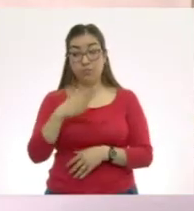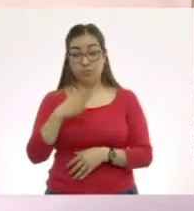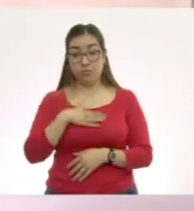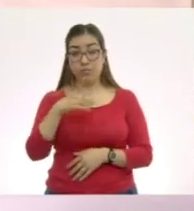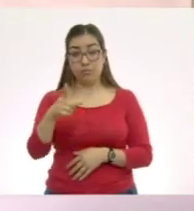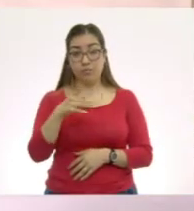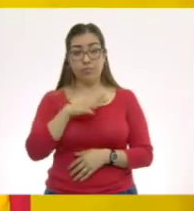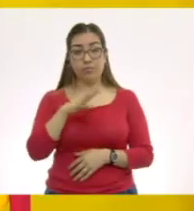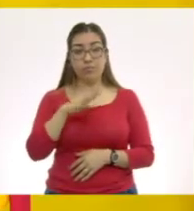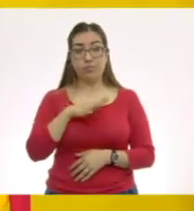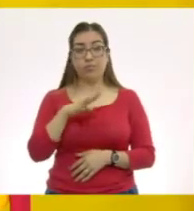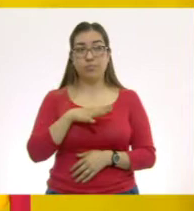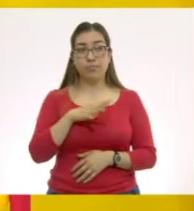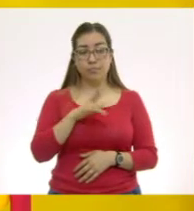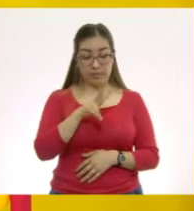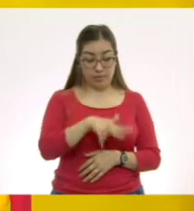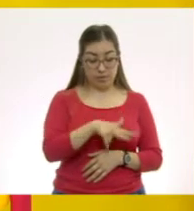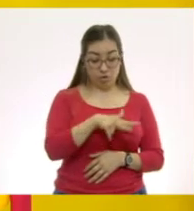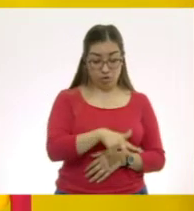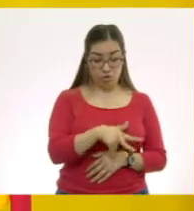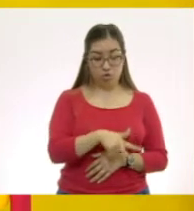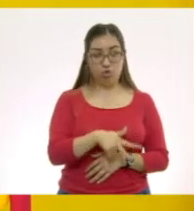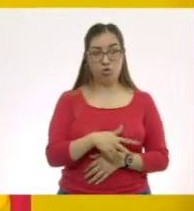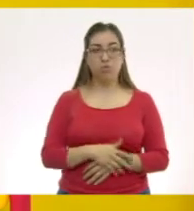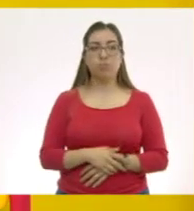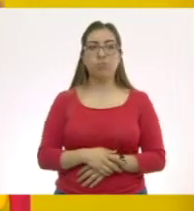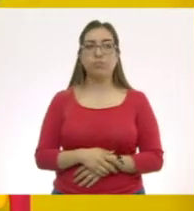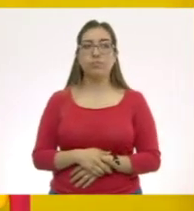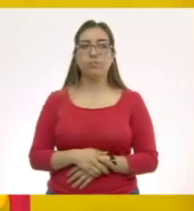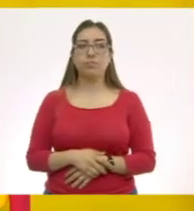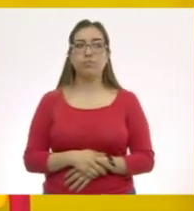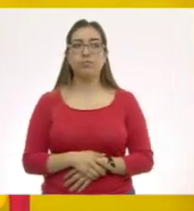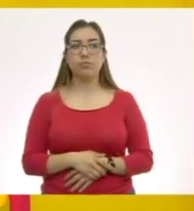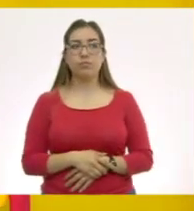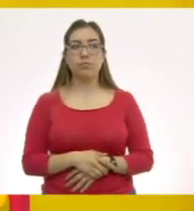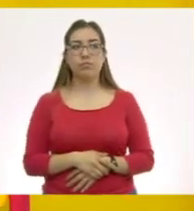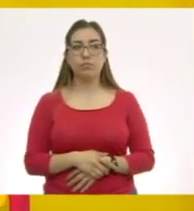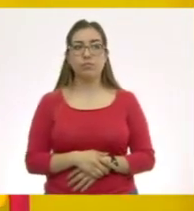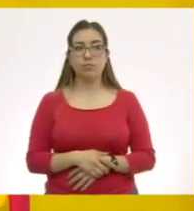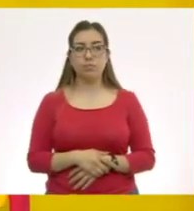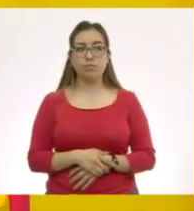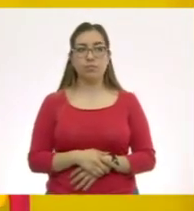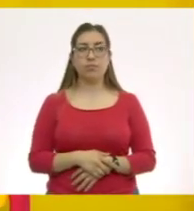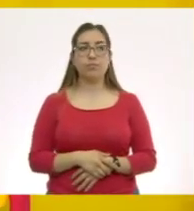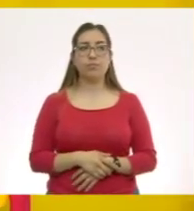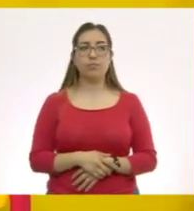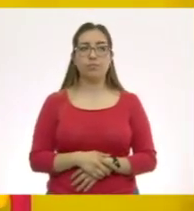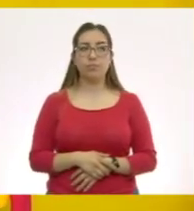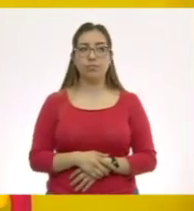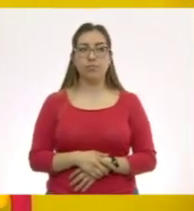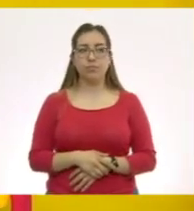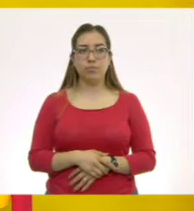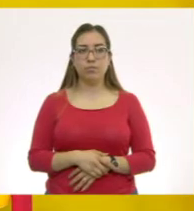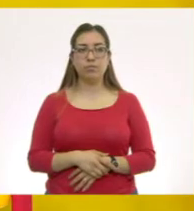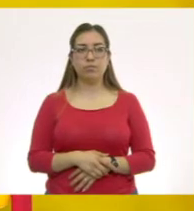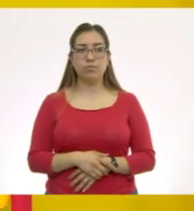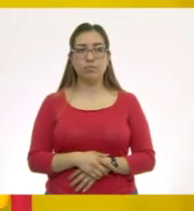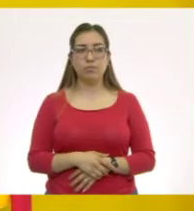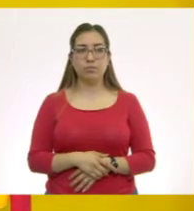tenía 18. Sí. Y ahora, si le sumo otros... 6. Vamos a